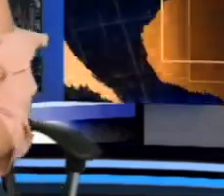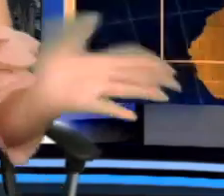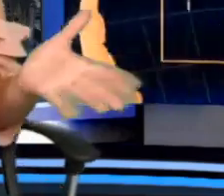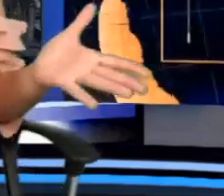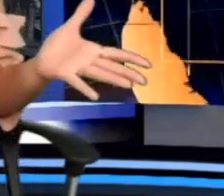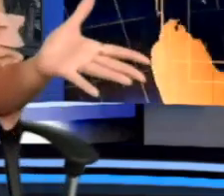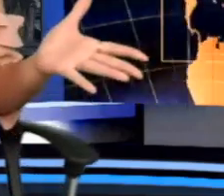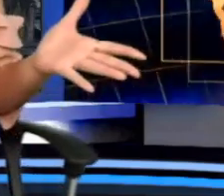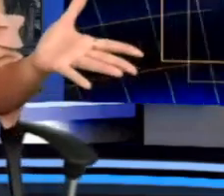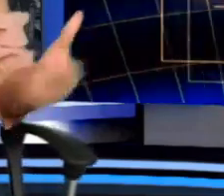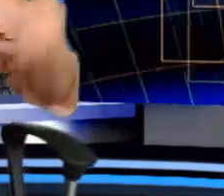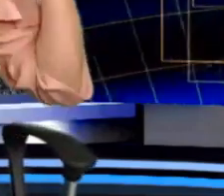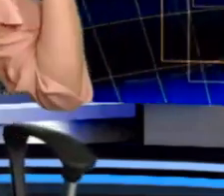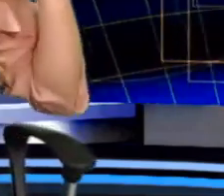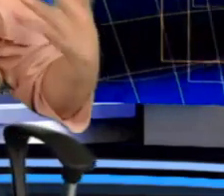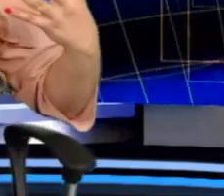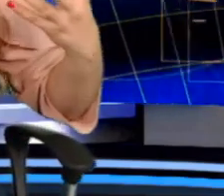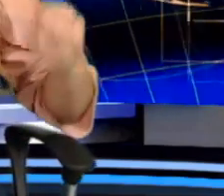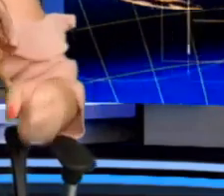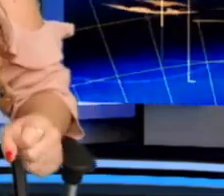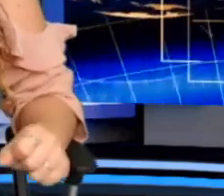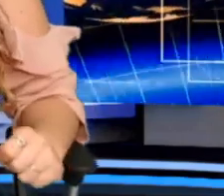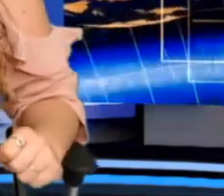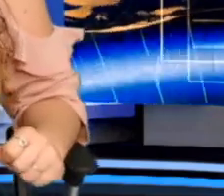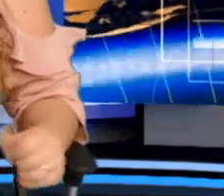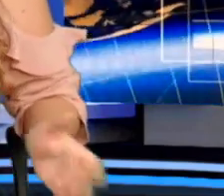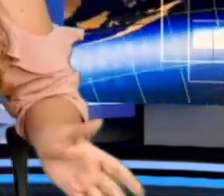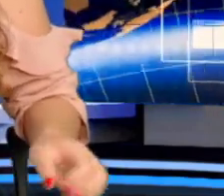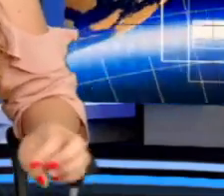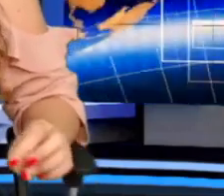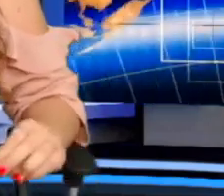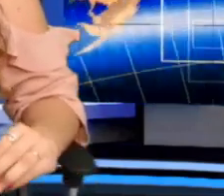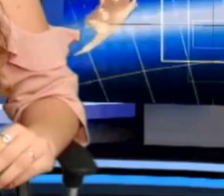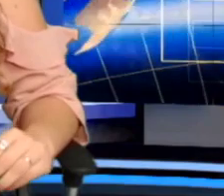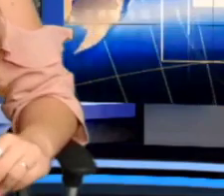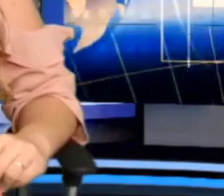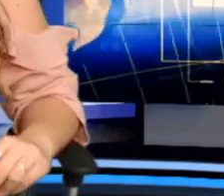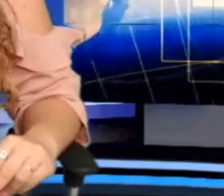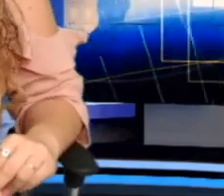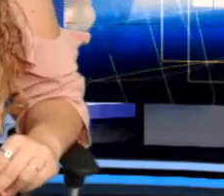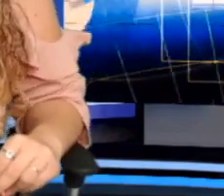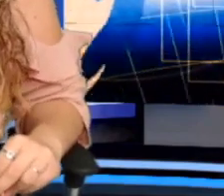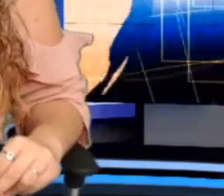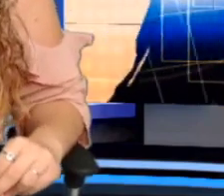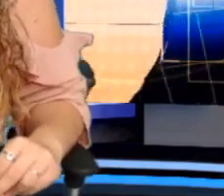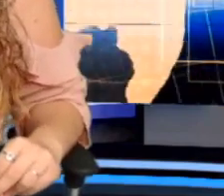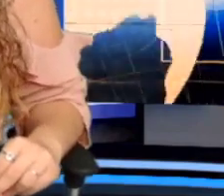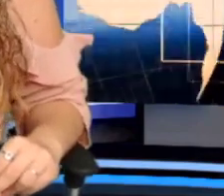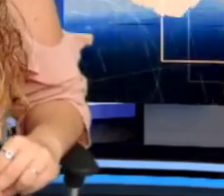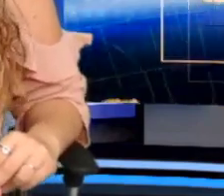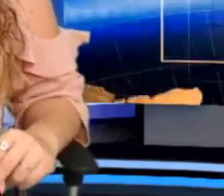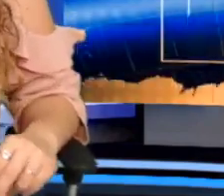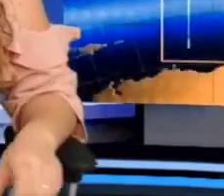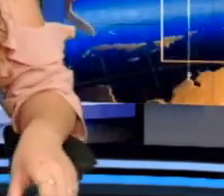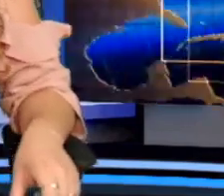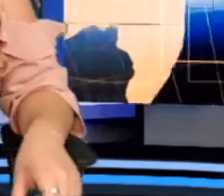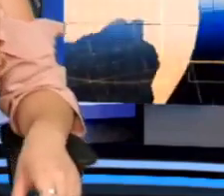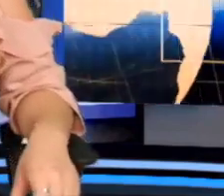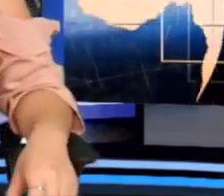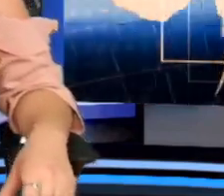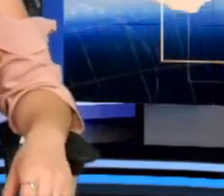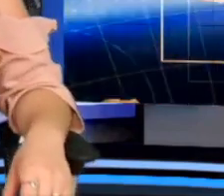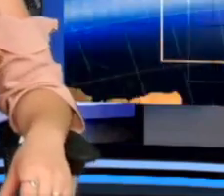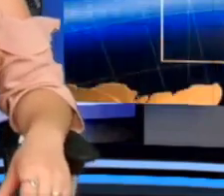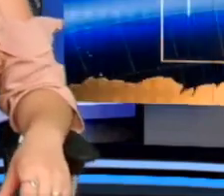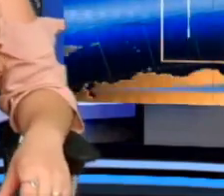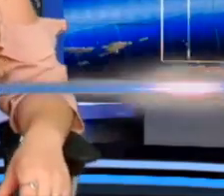estados, única y exclusivamente están ahí como cuchillito de palo que no cortan, pero a como chingan estos gobernadores